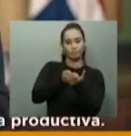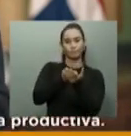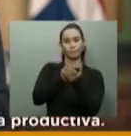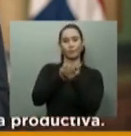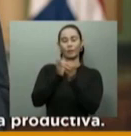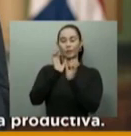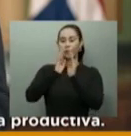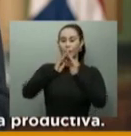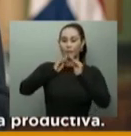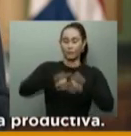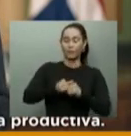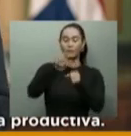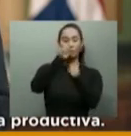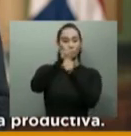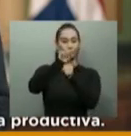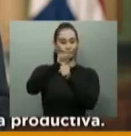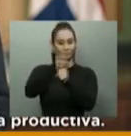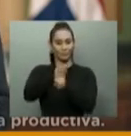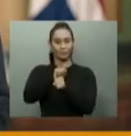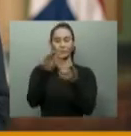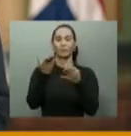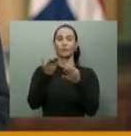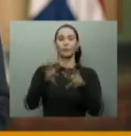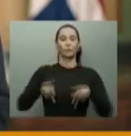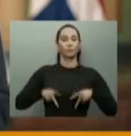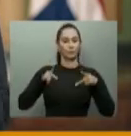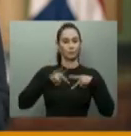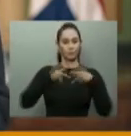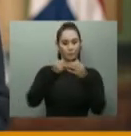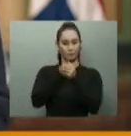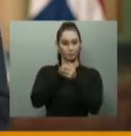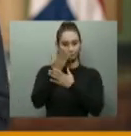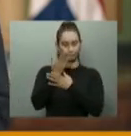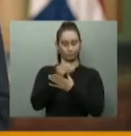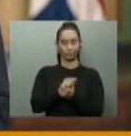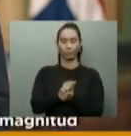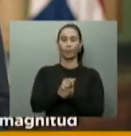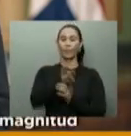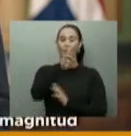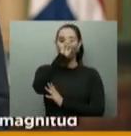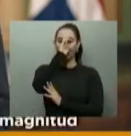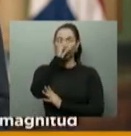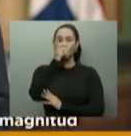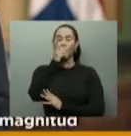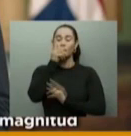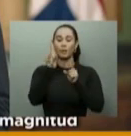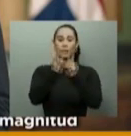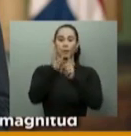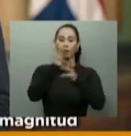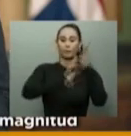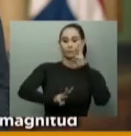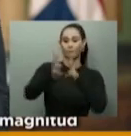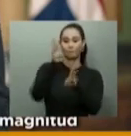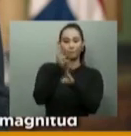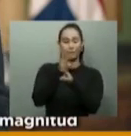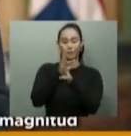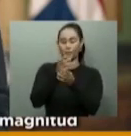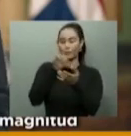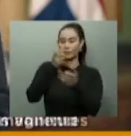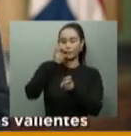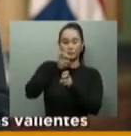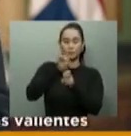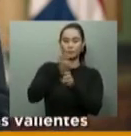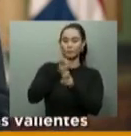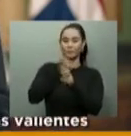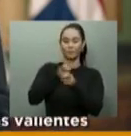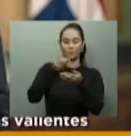principio se les dijo que se le iban a dar esas condiciones se ahora de buenas a primeras se le quitarán eso traería inestabilidad